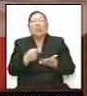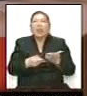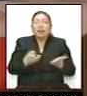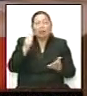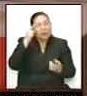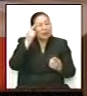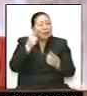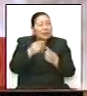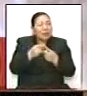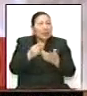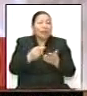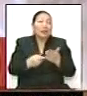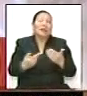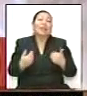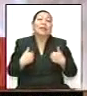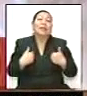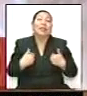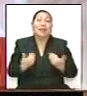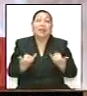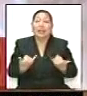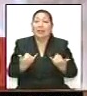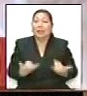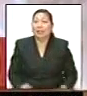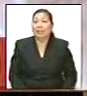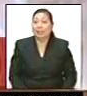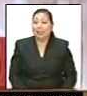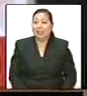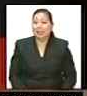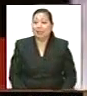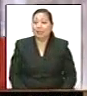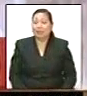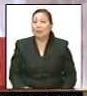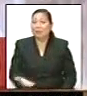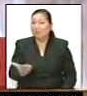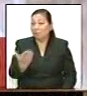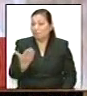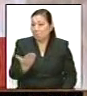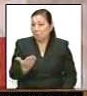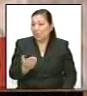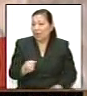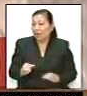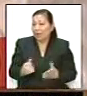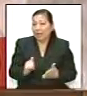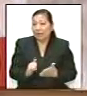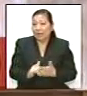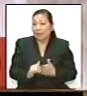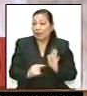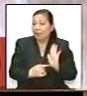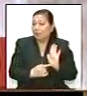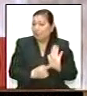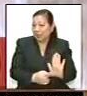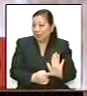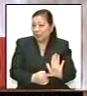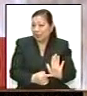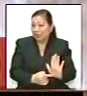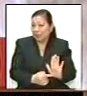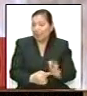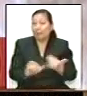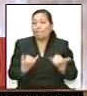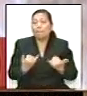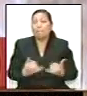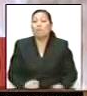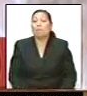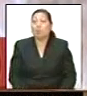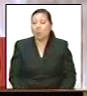sus objetivos entonces eso es lo que se le solicitó eso es lo que han hecho y eso es lo que se está presentando en este foro técnico de